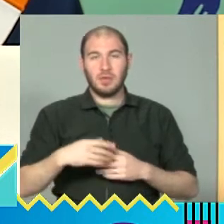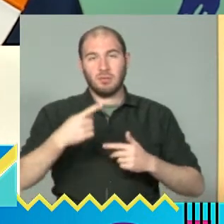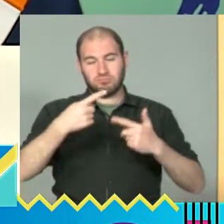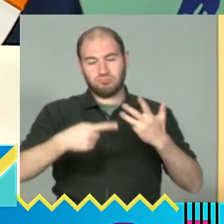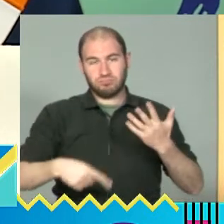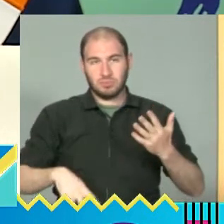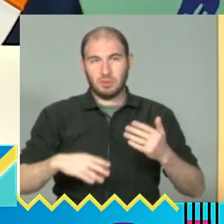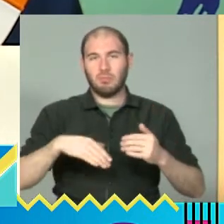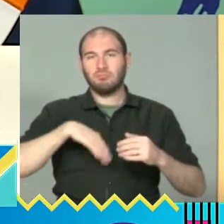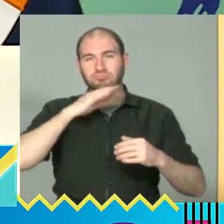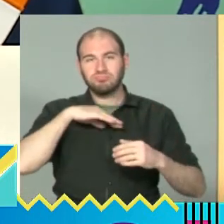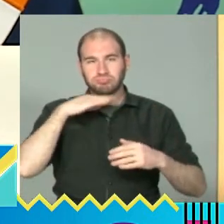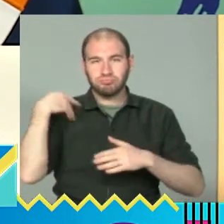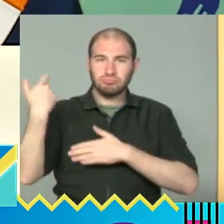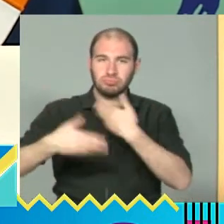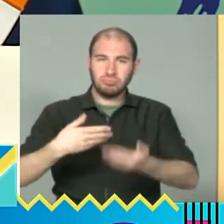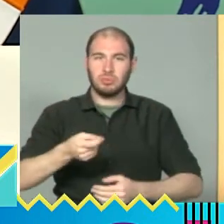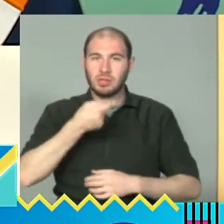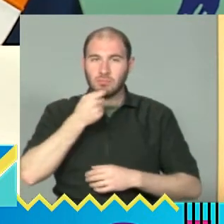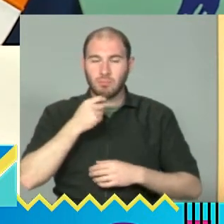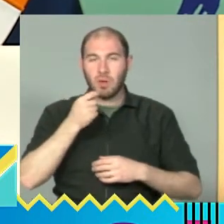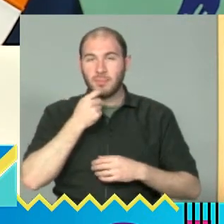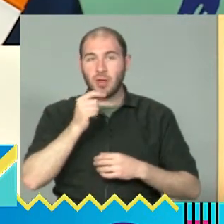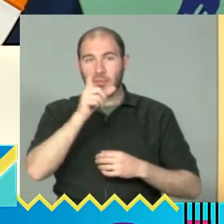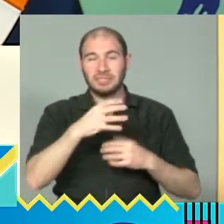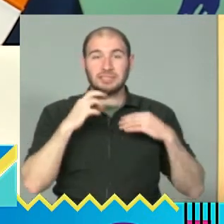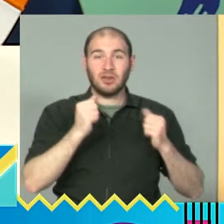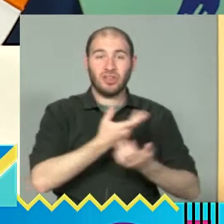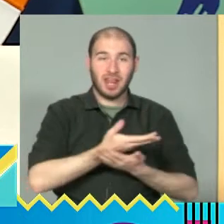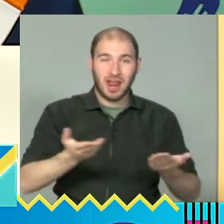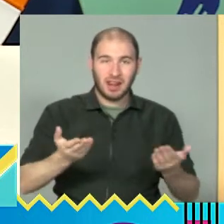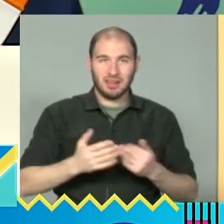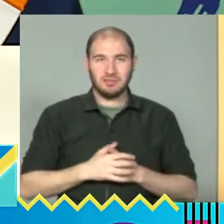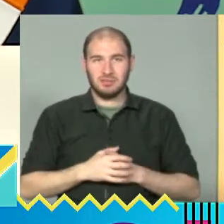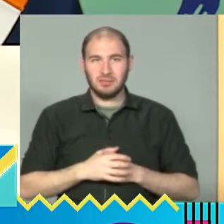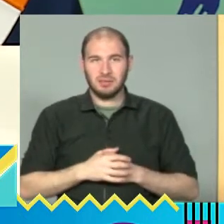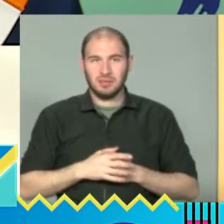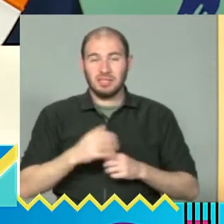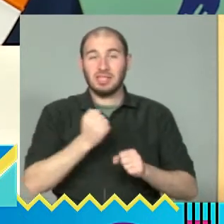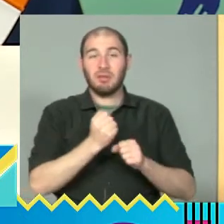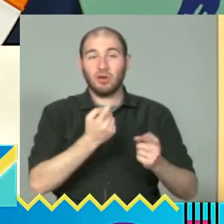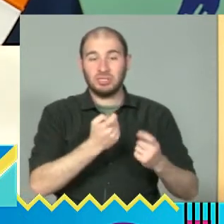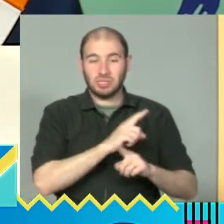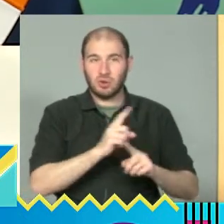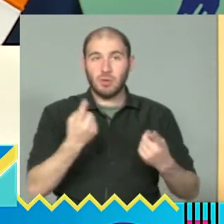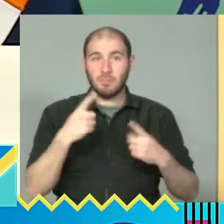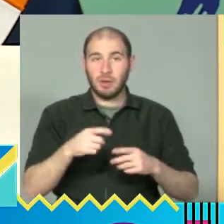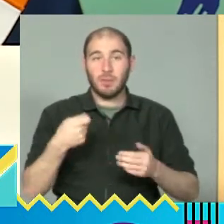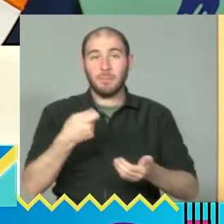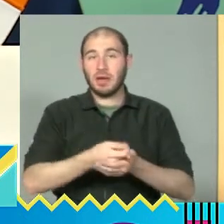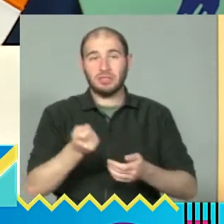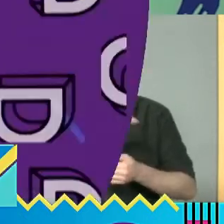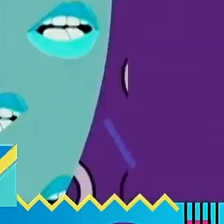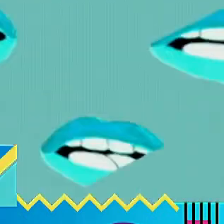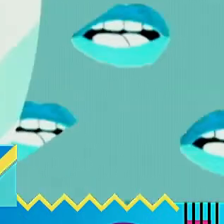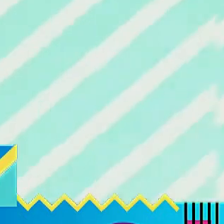cosas, las tonterías que vinieron después, como que alguien que es secretario general no necesita trabajar, pero tiene que seguir pagando el sueldo